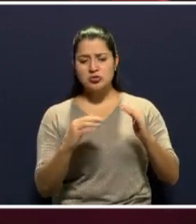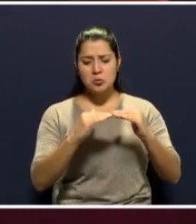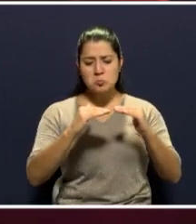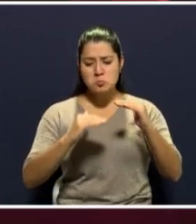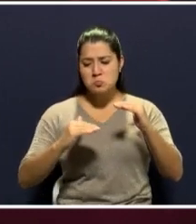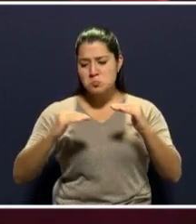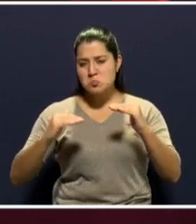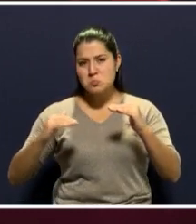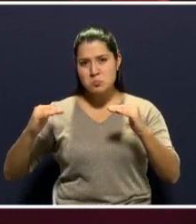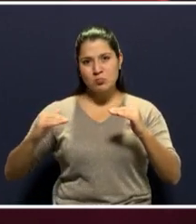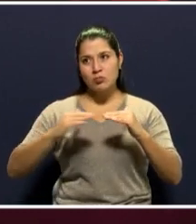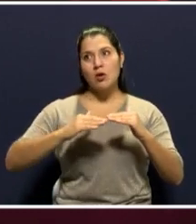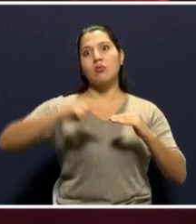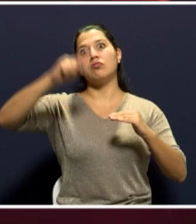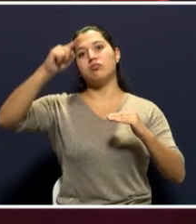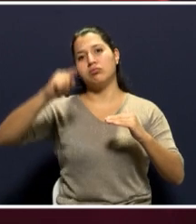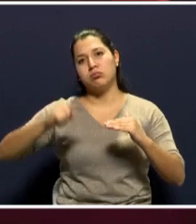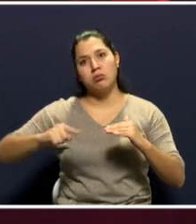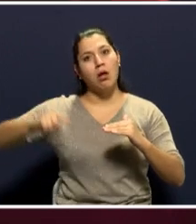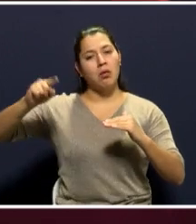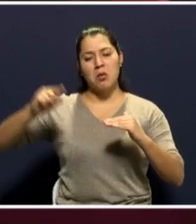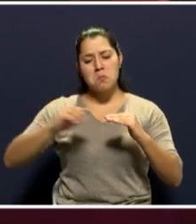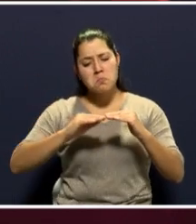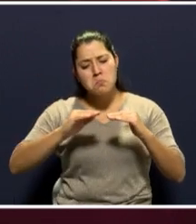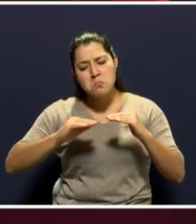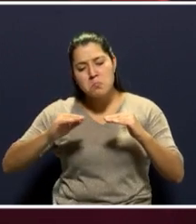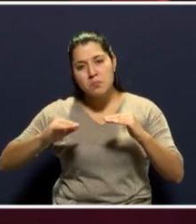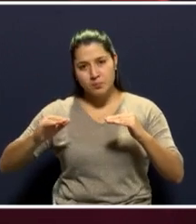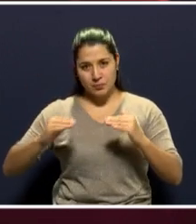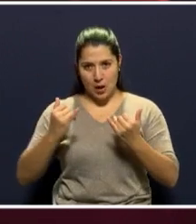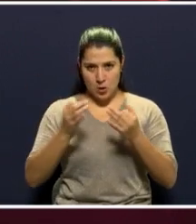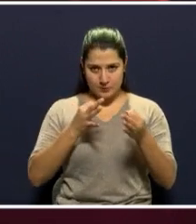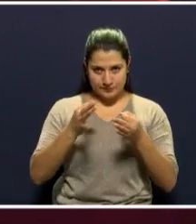Los detallamos por día. El lunes tuvimos